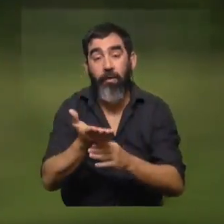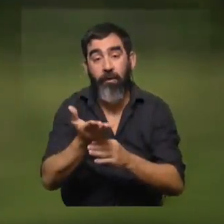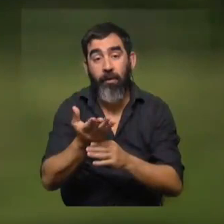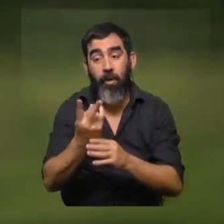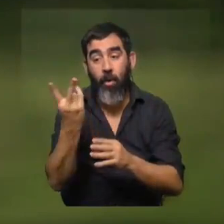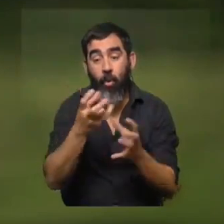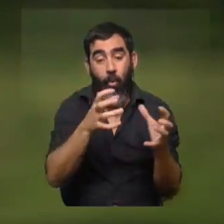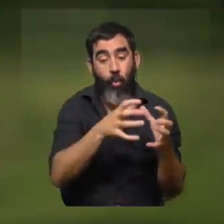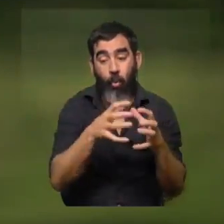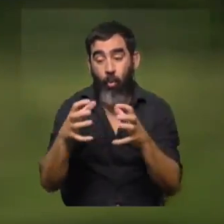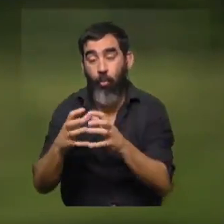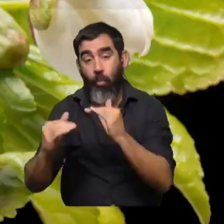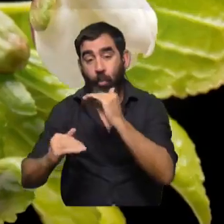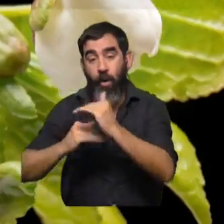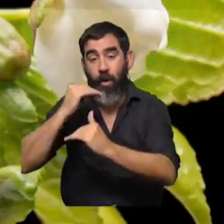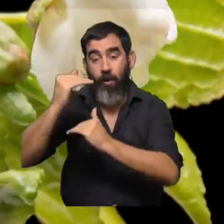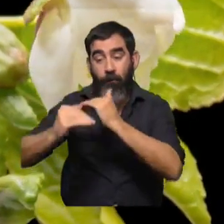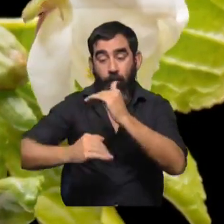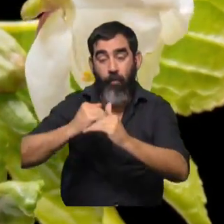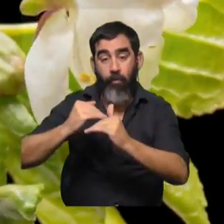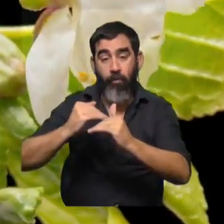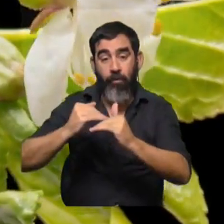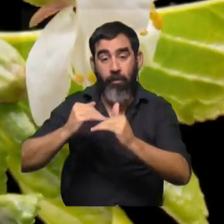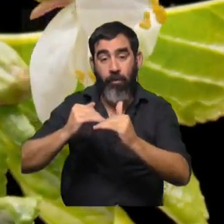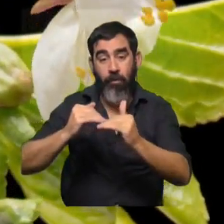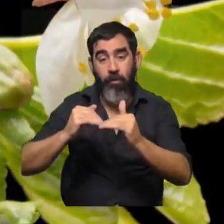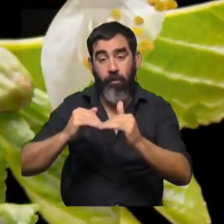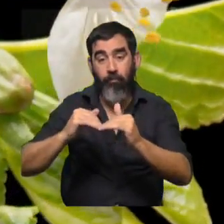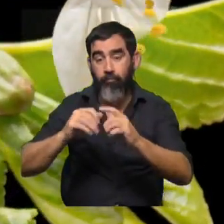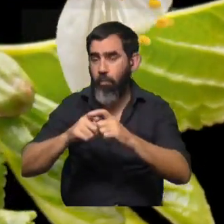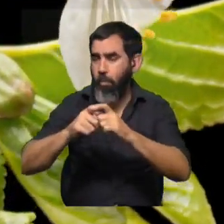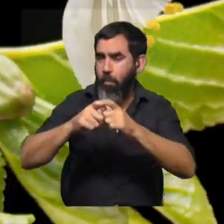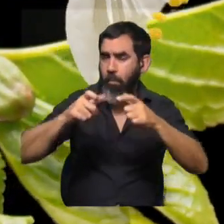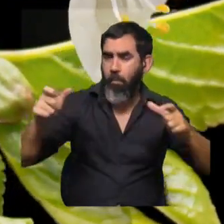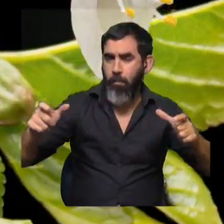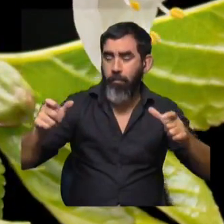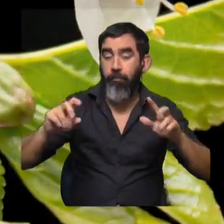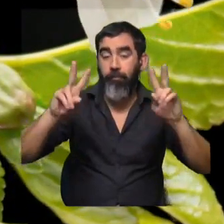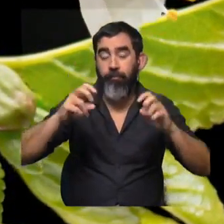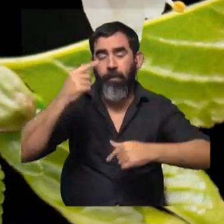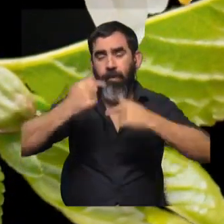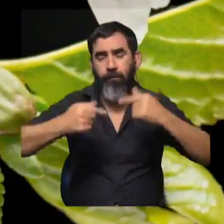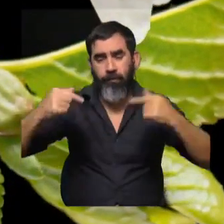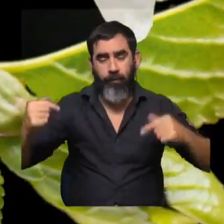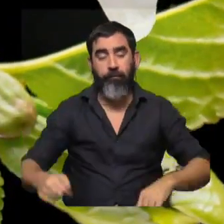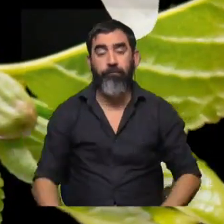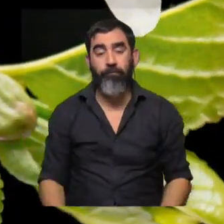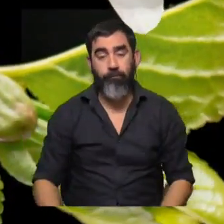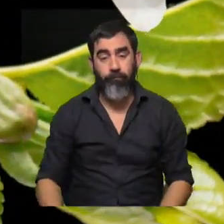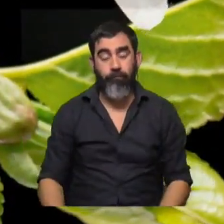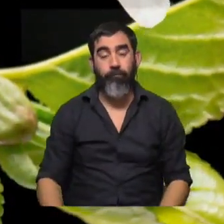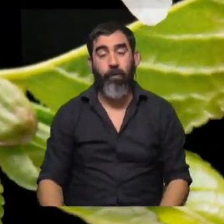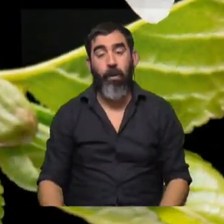dos grupos evolucionan de una manera bastante explosiva desde el punto de vista de la diversidad. En ese sentido,